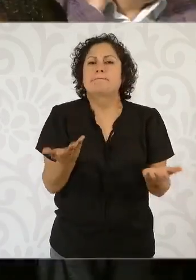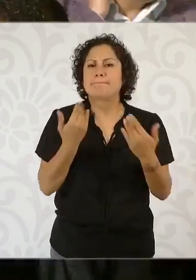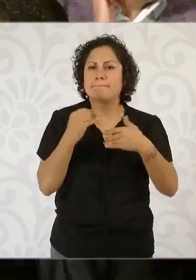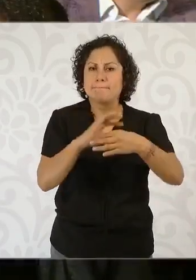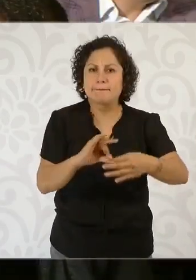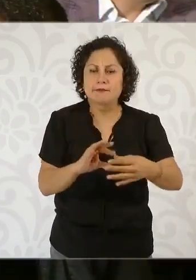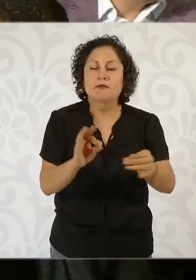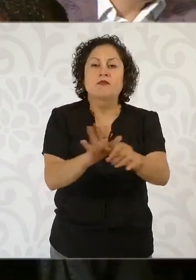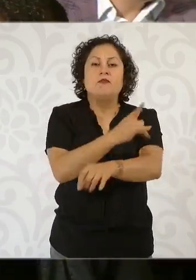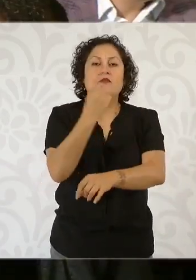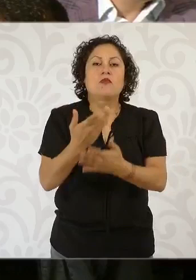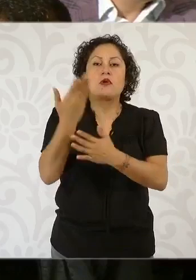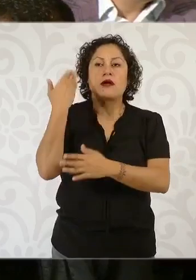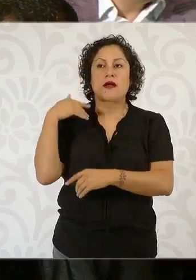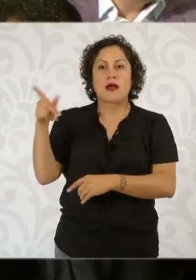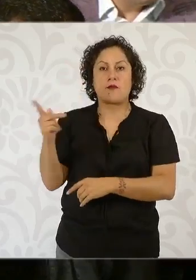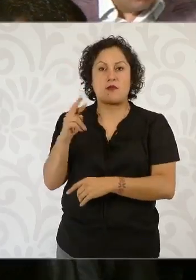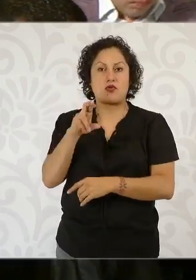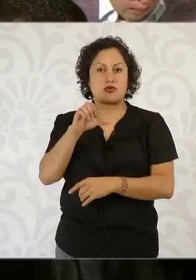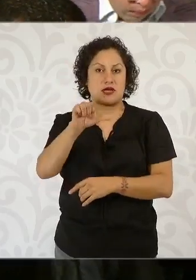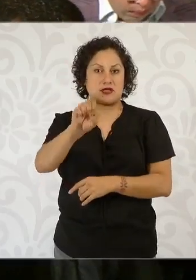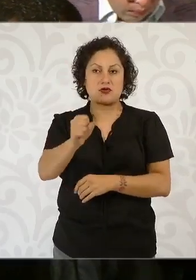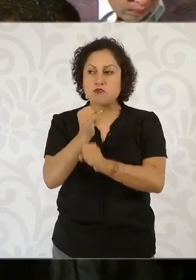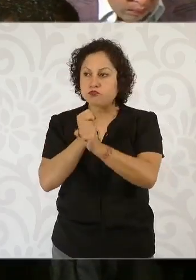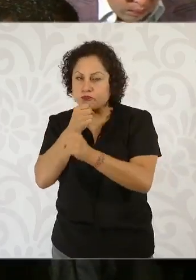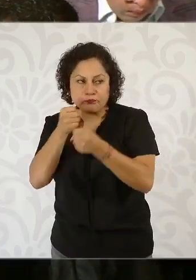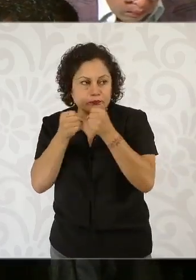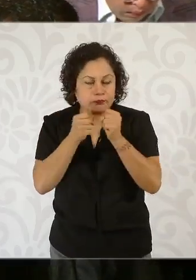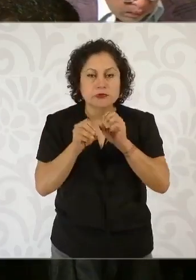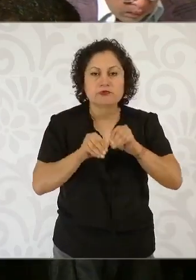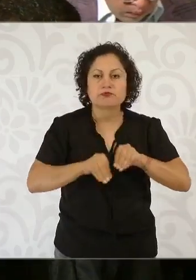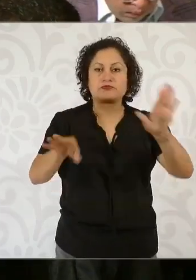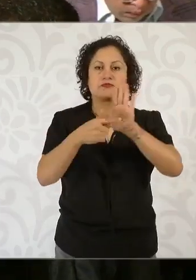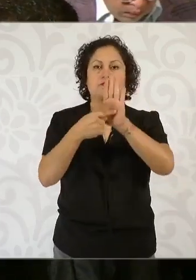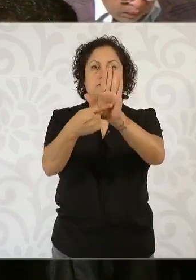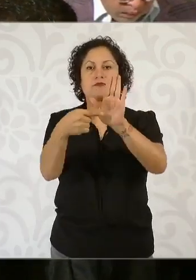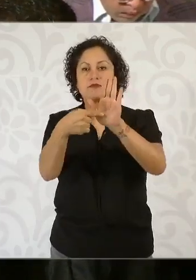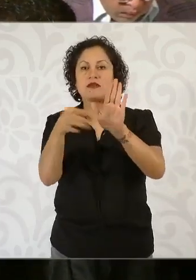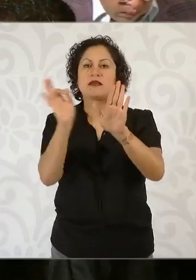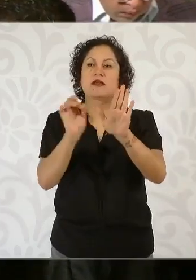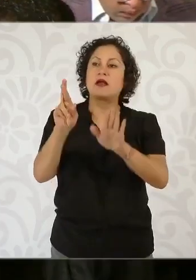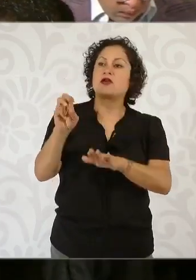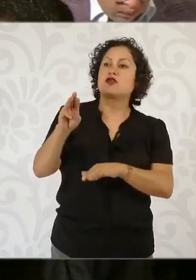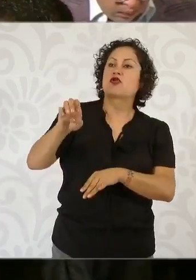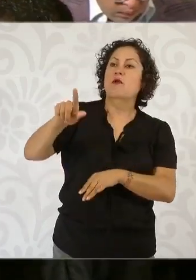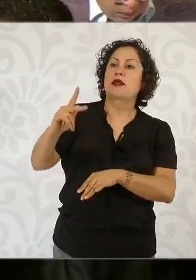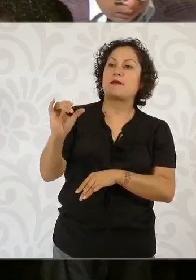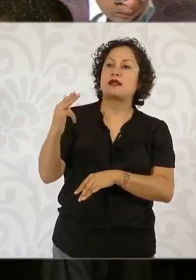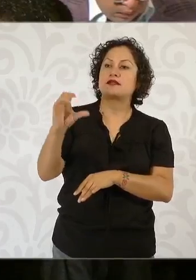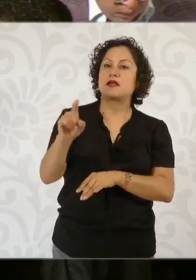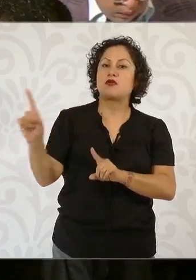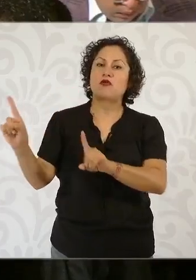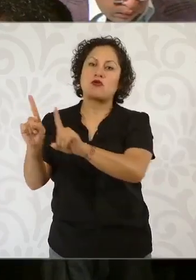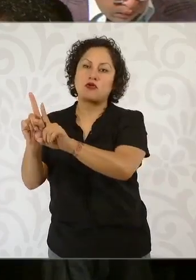de un reportaje publicado en Proceso en el que habla de quién pudiera estar también asesorando a Rommel Pacheco, que por supuesto, bueno, pues eso